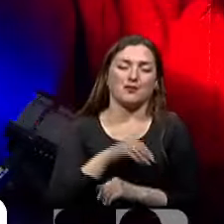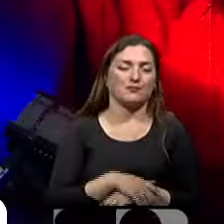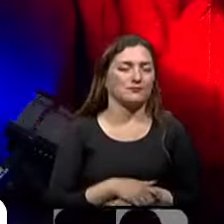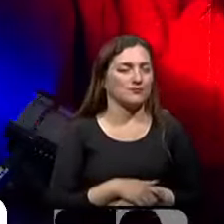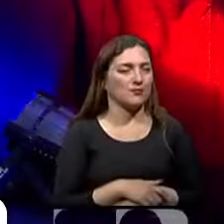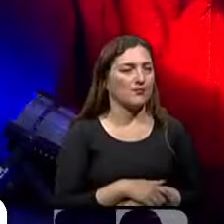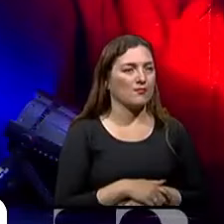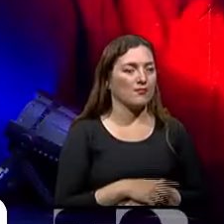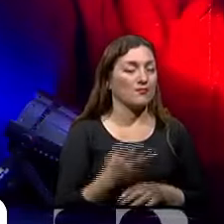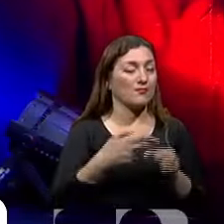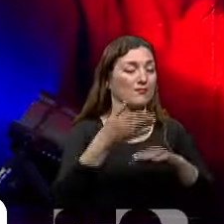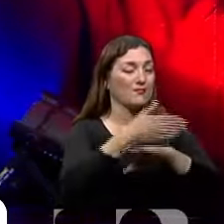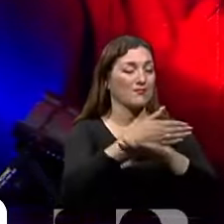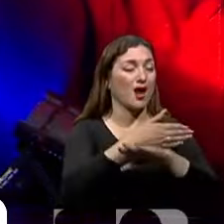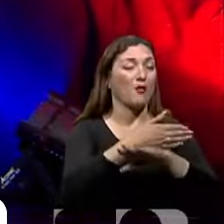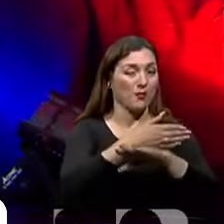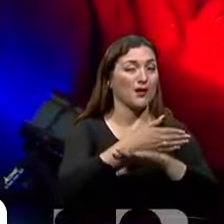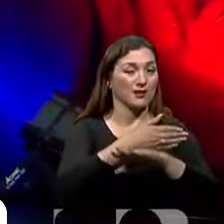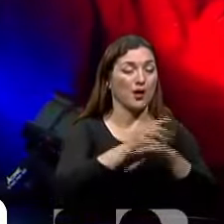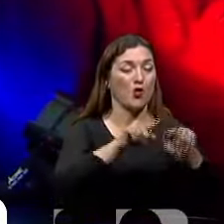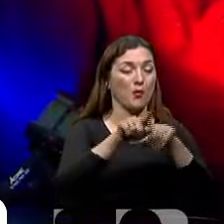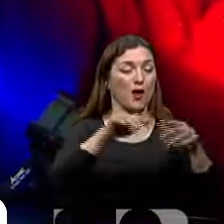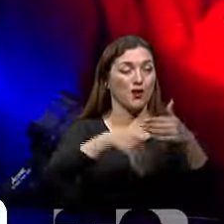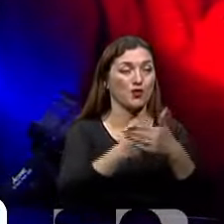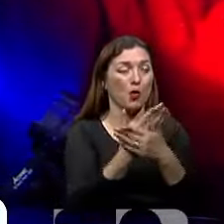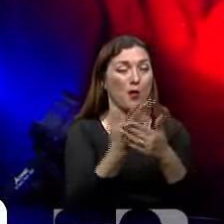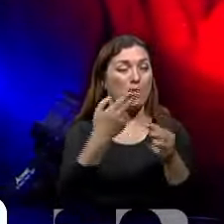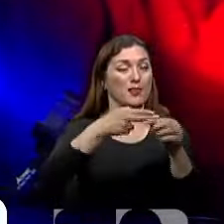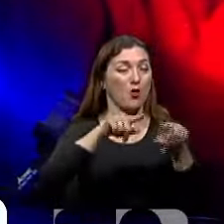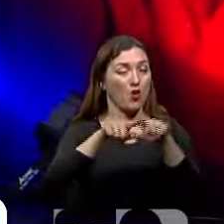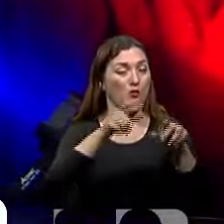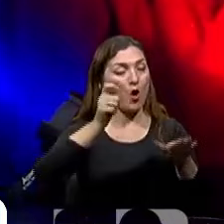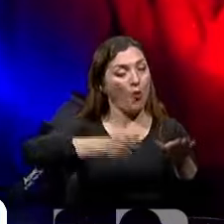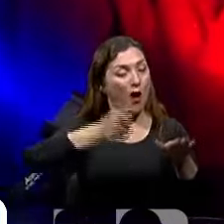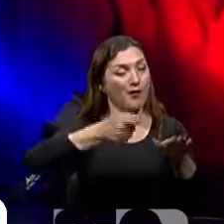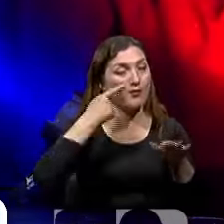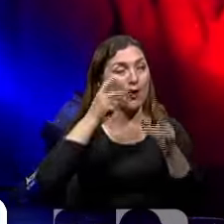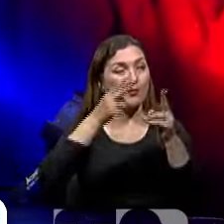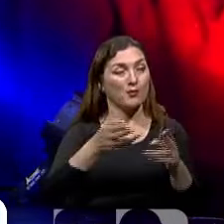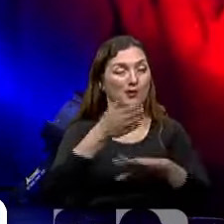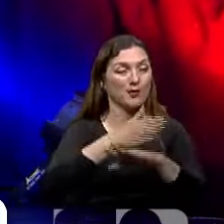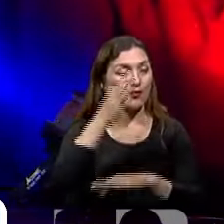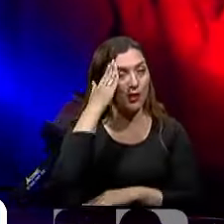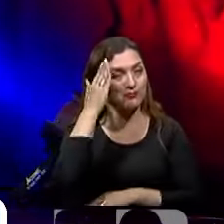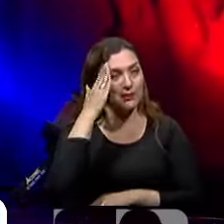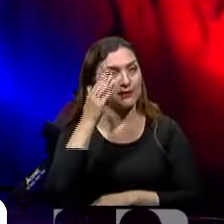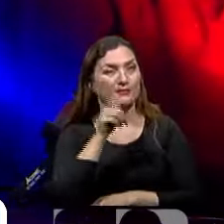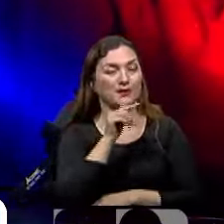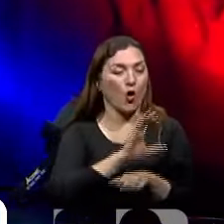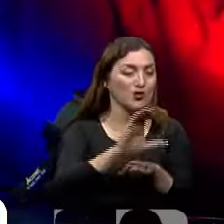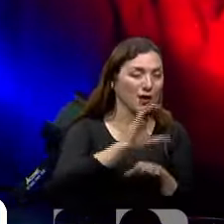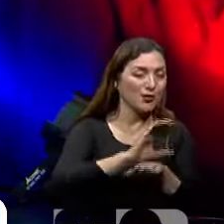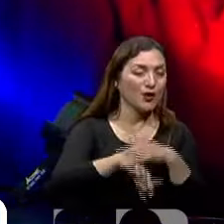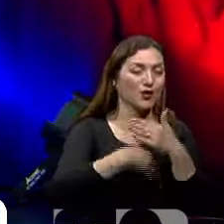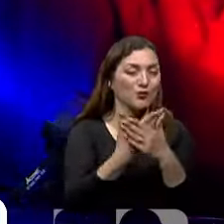imitaste también, que fuiste parte de la anterior temporada de Yo Me Llamo. Se viene una nueva temporada. Los jurados, por suerte, son los mismos, entonces tú ya les puedes dar unos consejitos